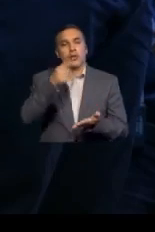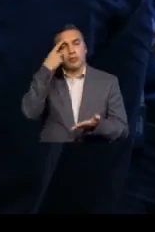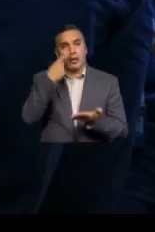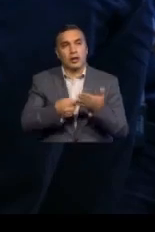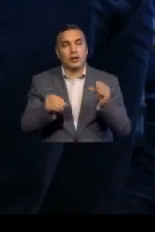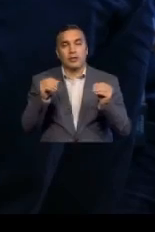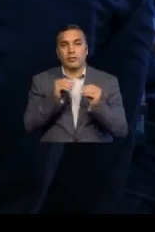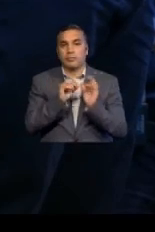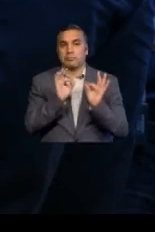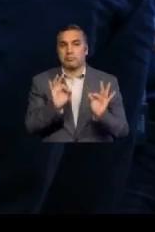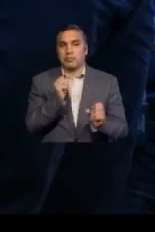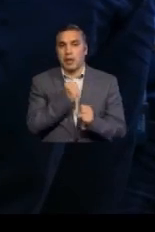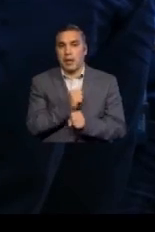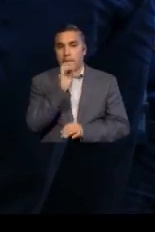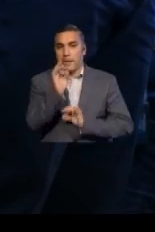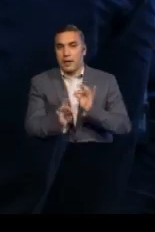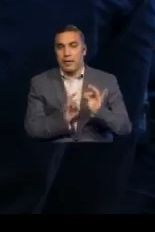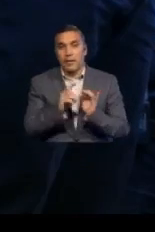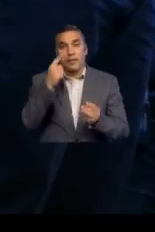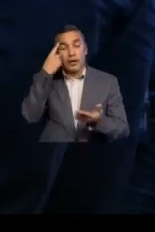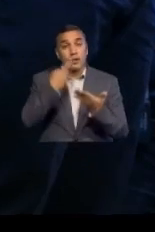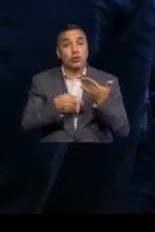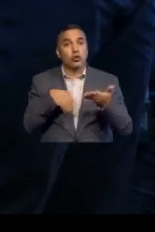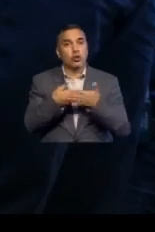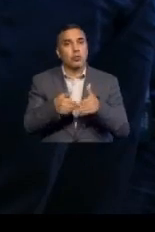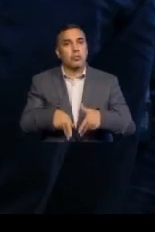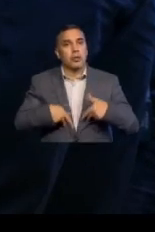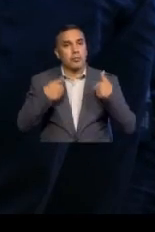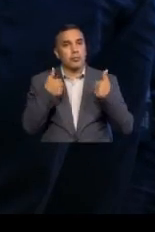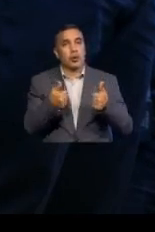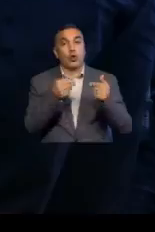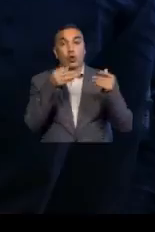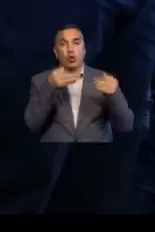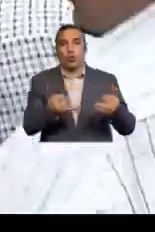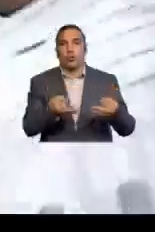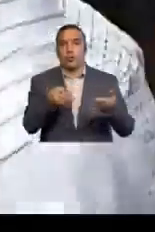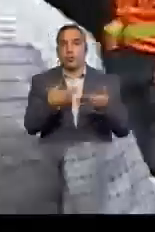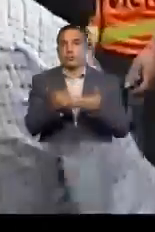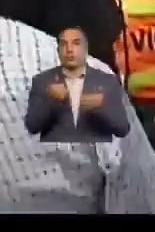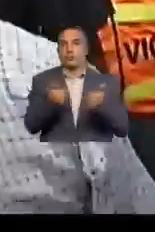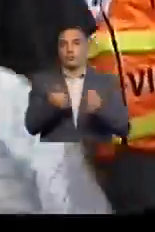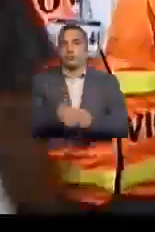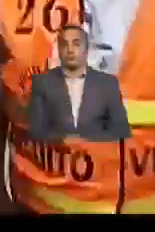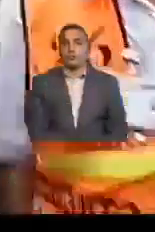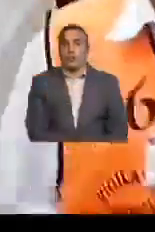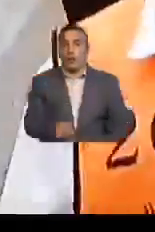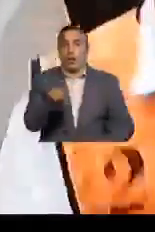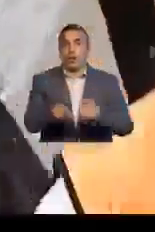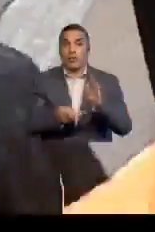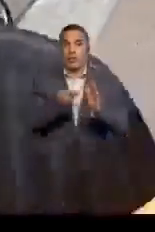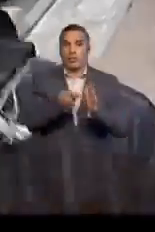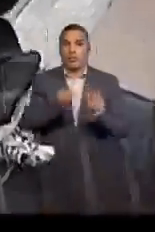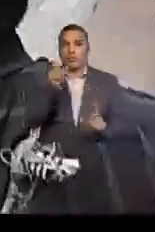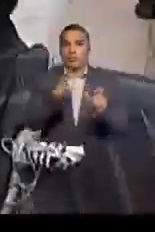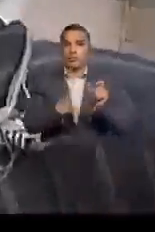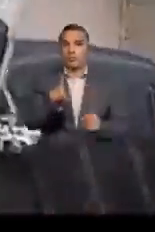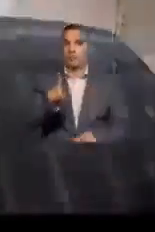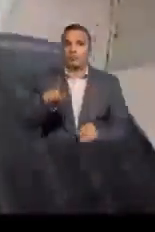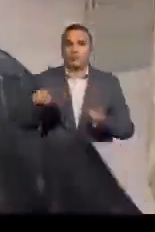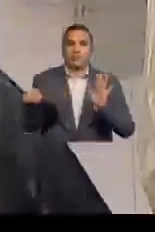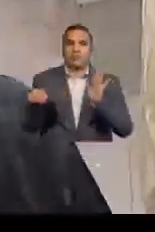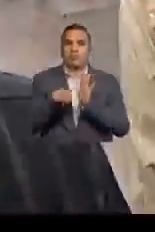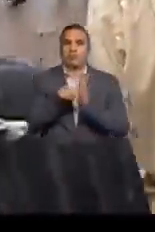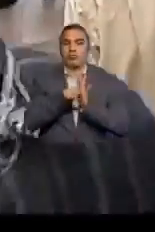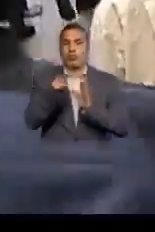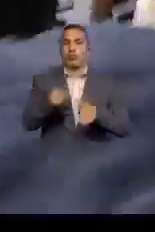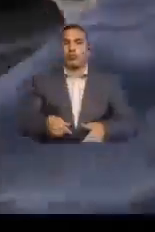crear las condiciones necesarias para generar bienestar y hacer cumplir las ordenanzas. pero en algunas ocasiones su personal ha sido cuestionado por el